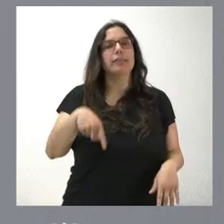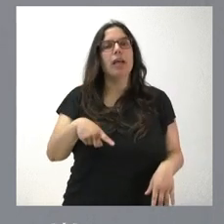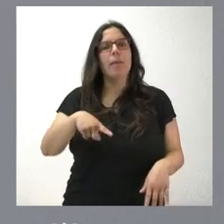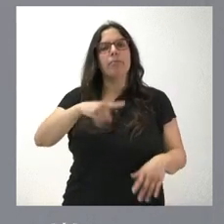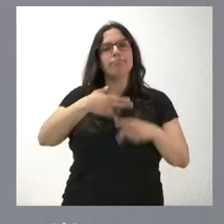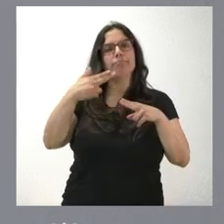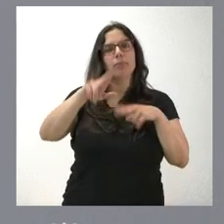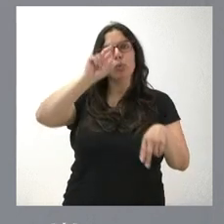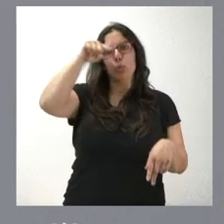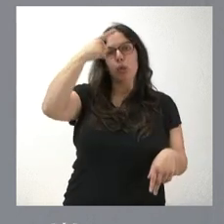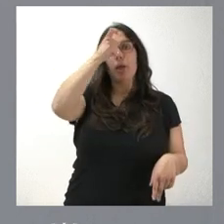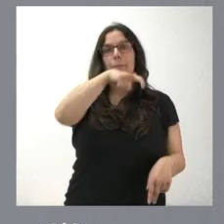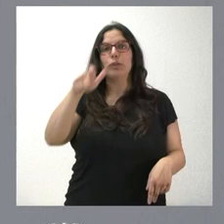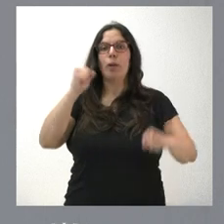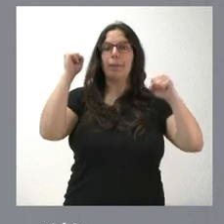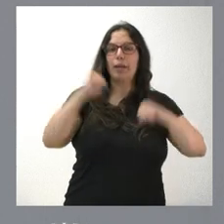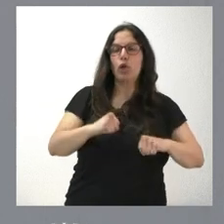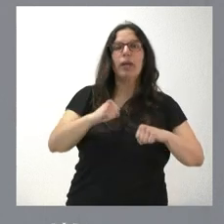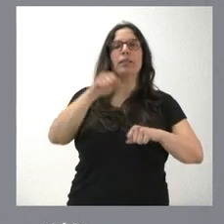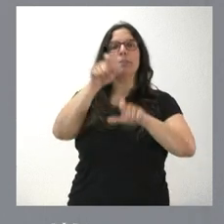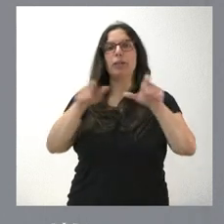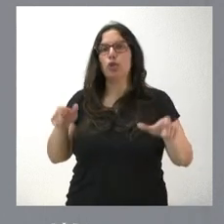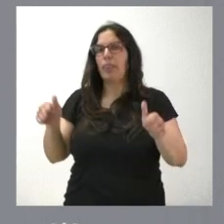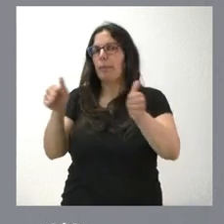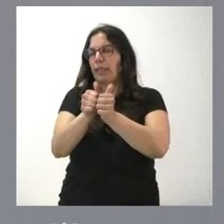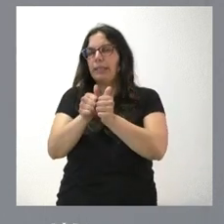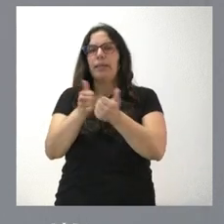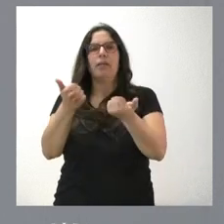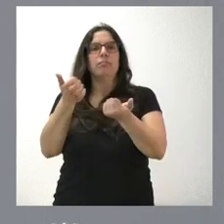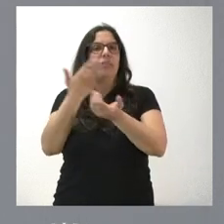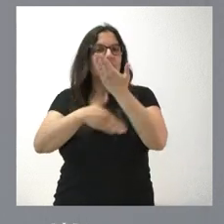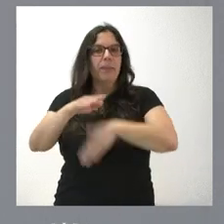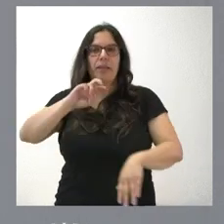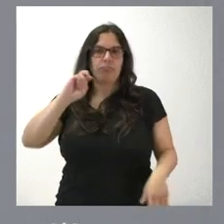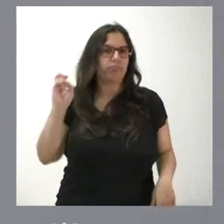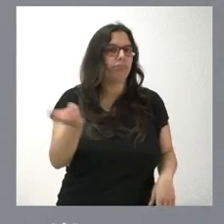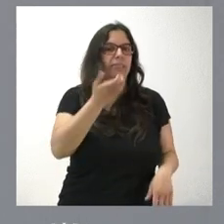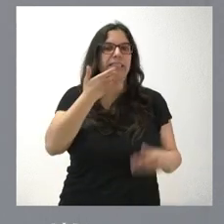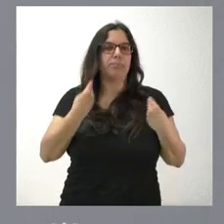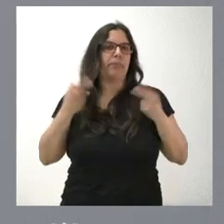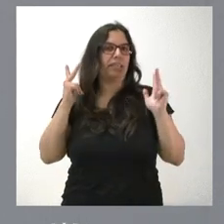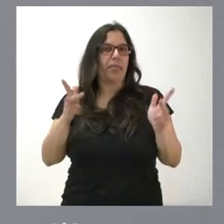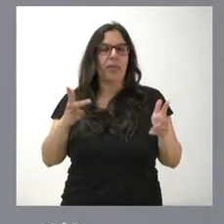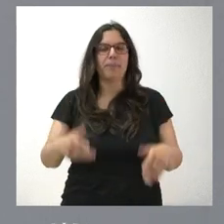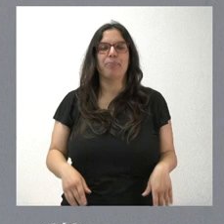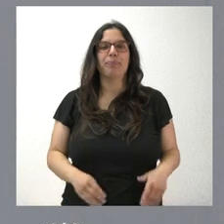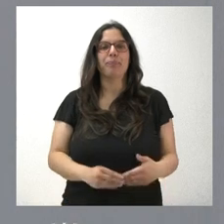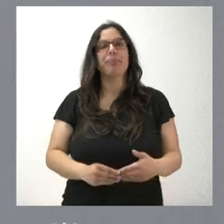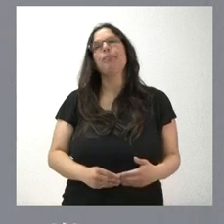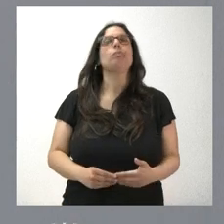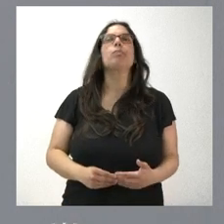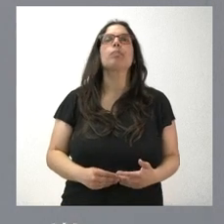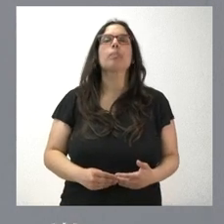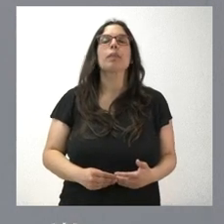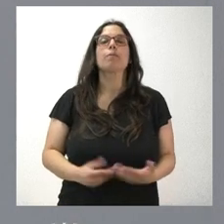cultural, tanto de personas mayores como de personas dependientes o personas con discapacidad que estén en centros residenciales. y